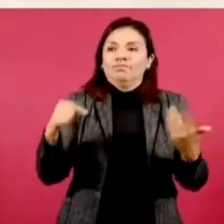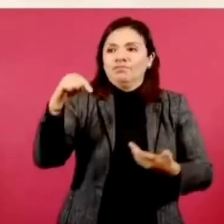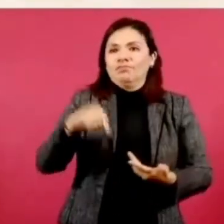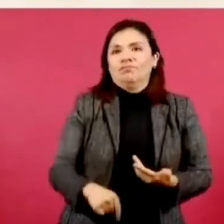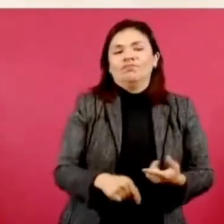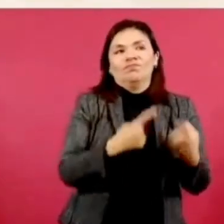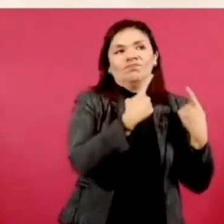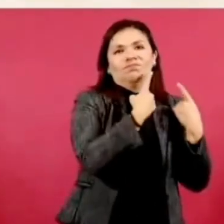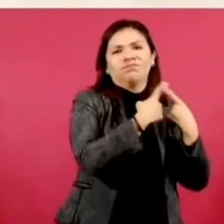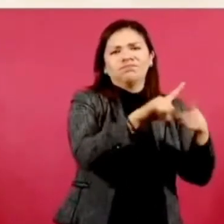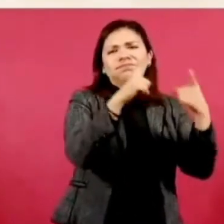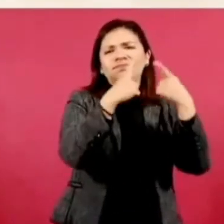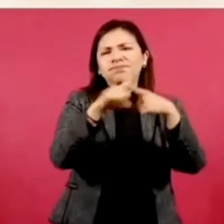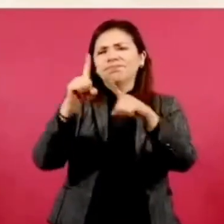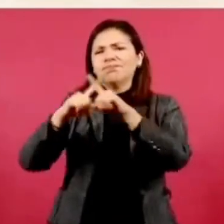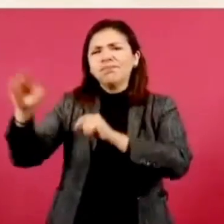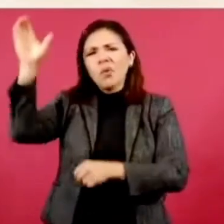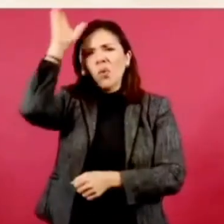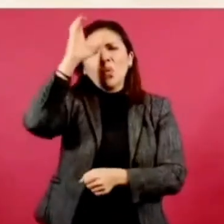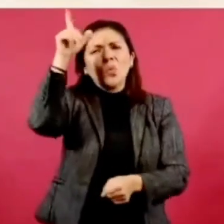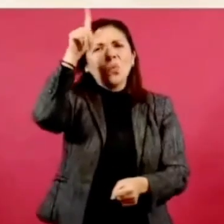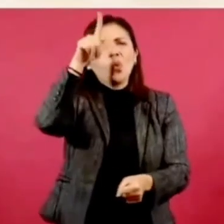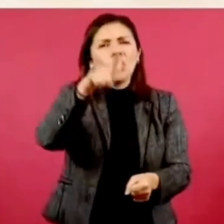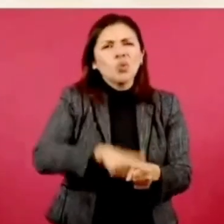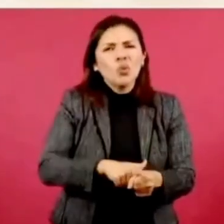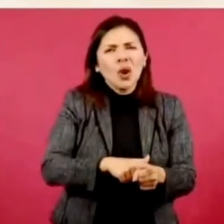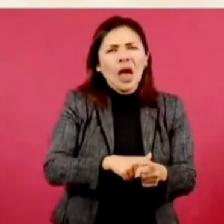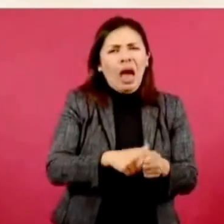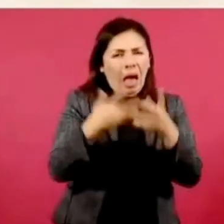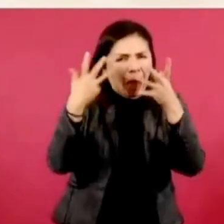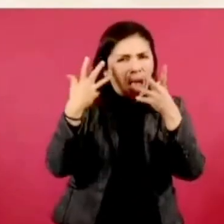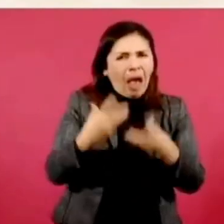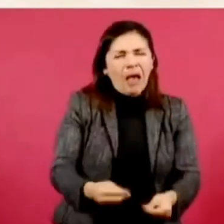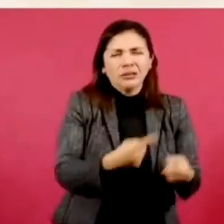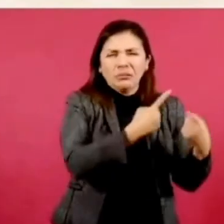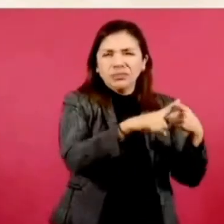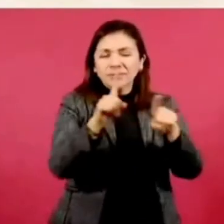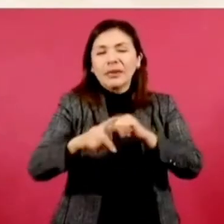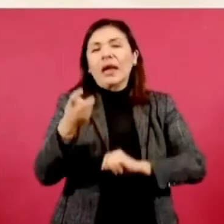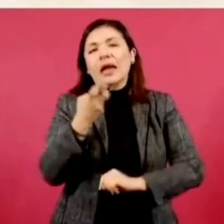de las culturas, la diversidad cultural.